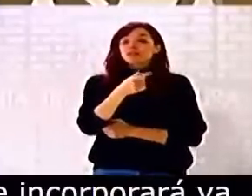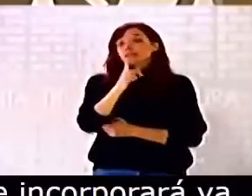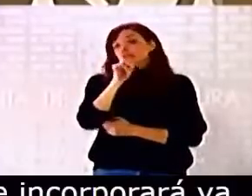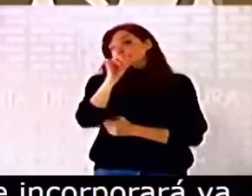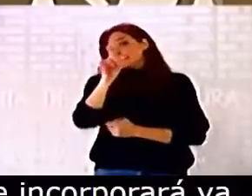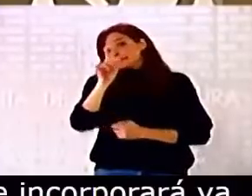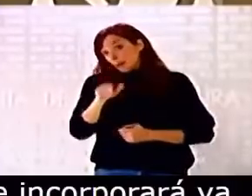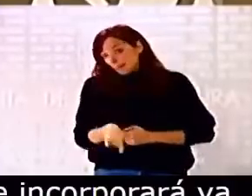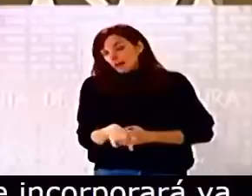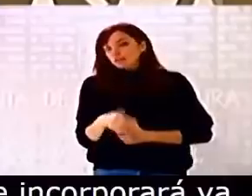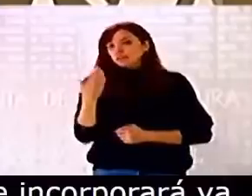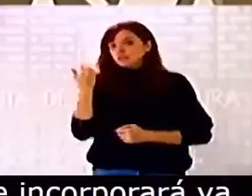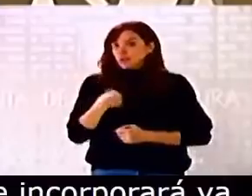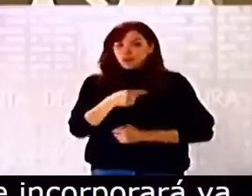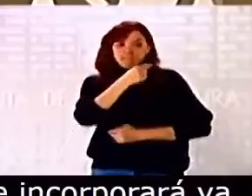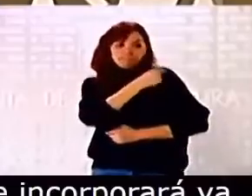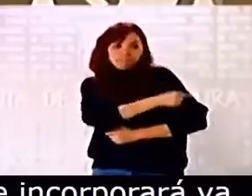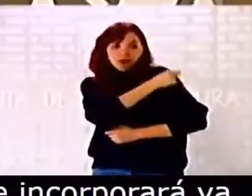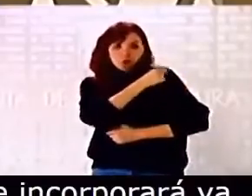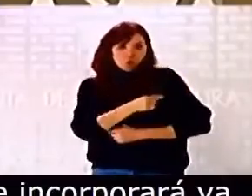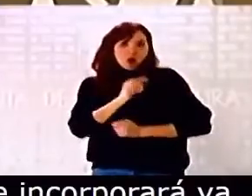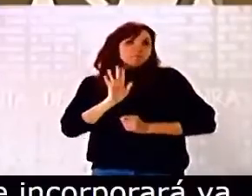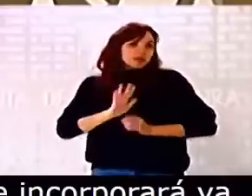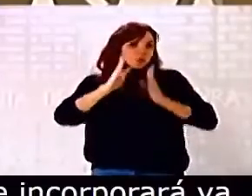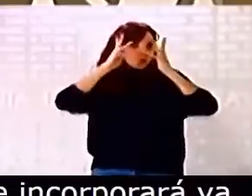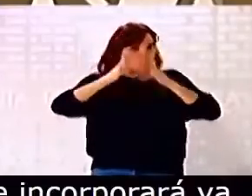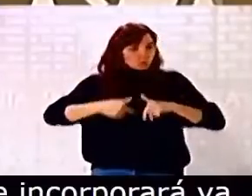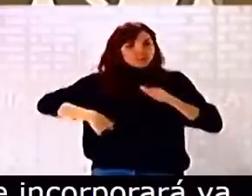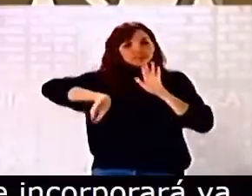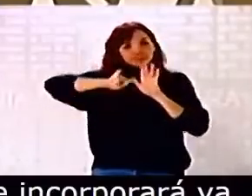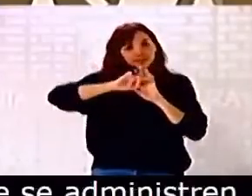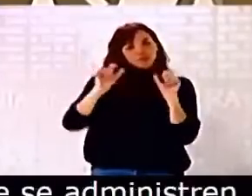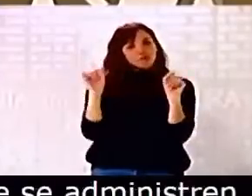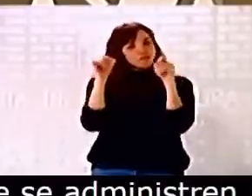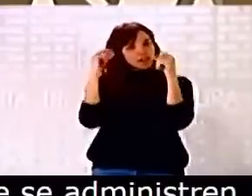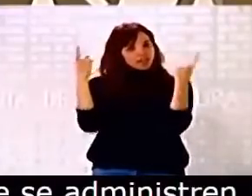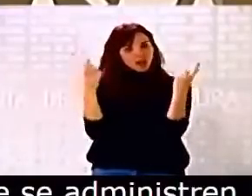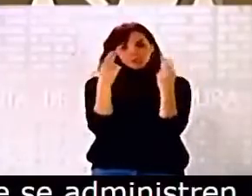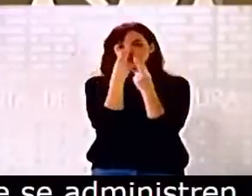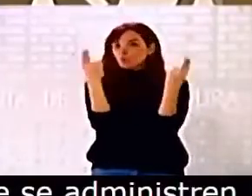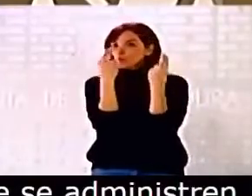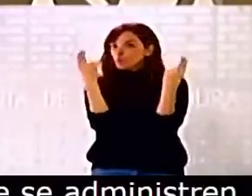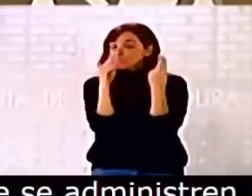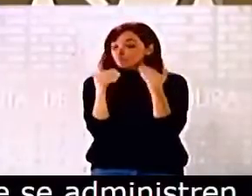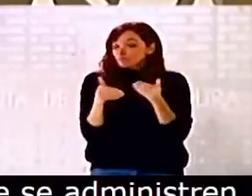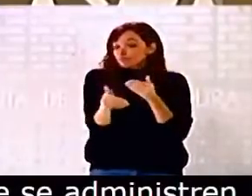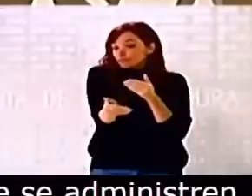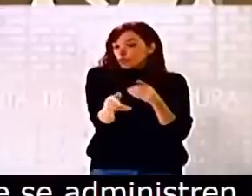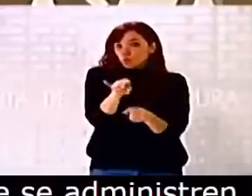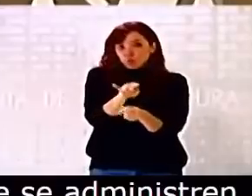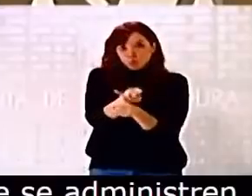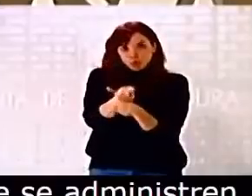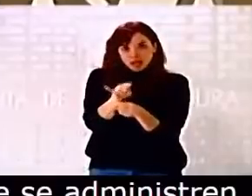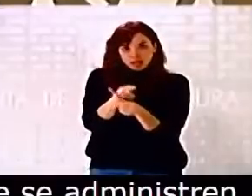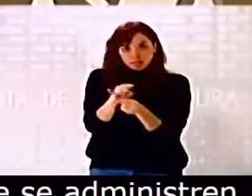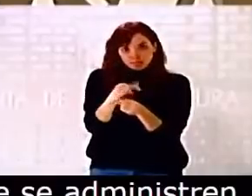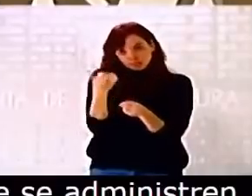aunque se administren hoy, no se incorporarán hasta el informe que hará público el Ministerio el próximo lunes,